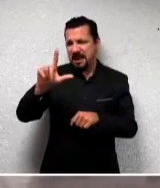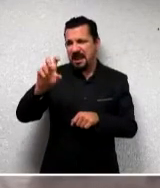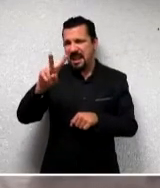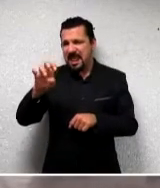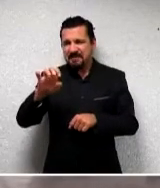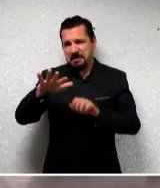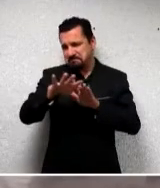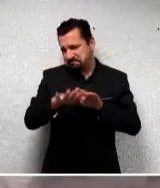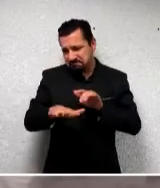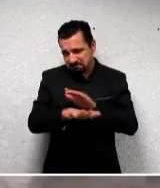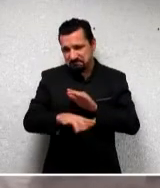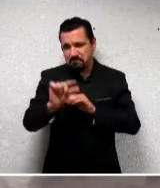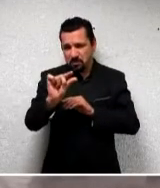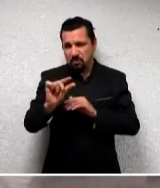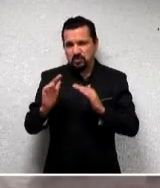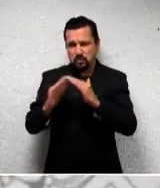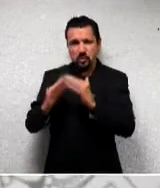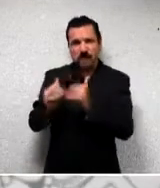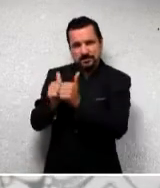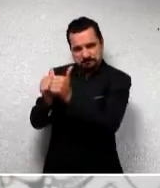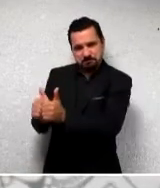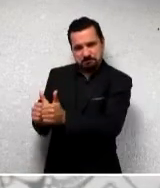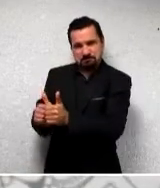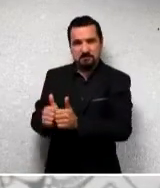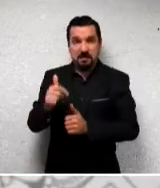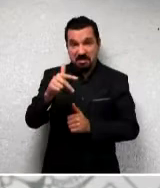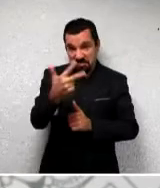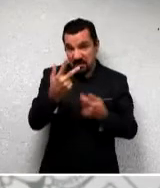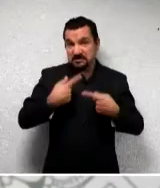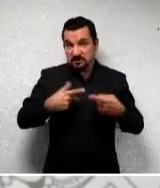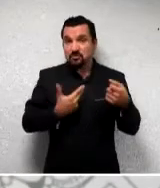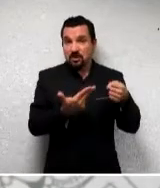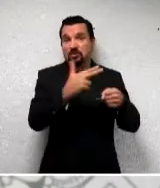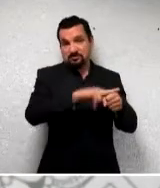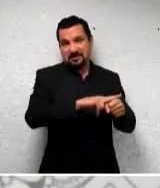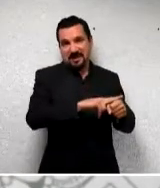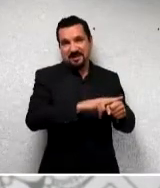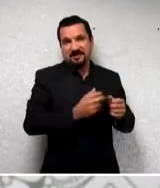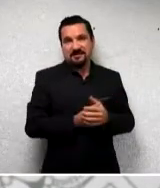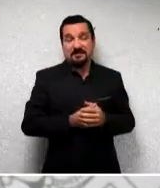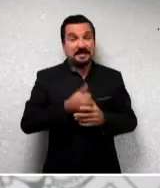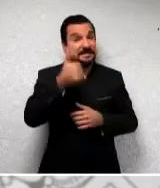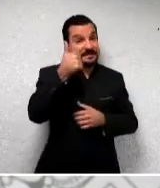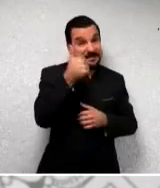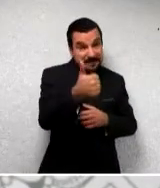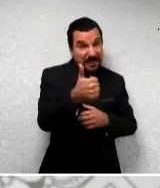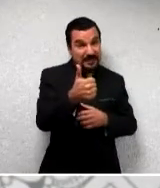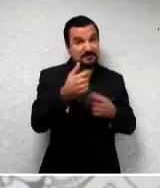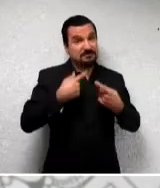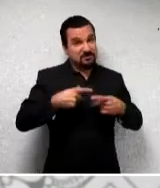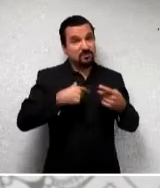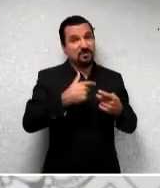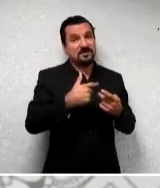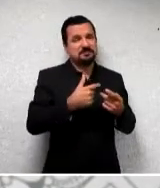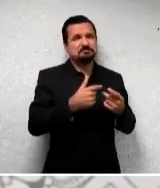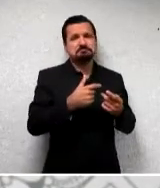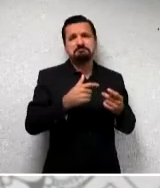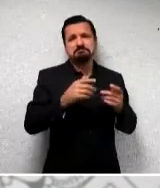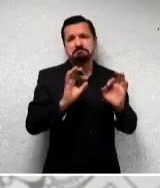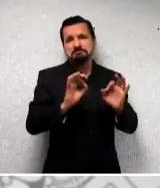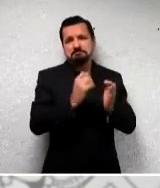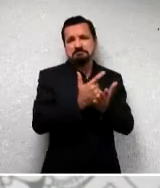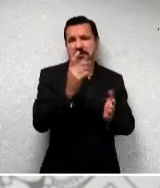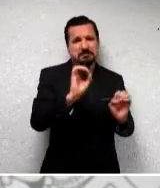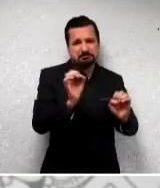con manejo en casa 13 están hospitalizados 6 se encuentran estables